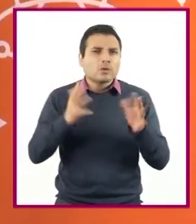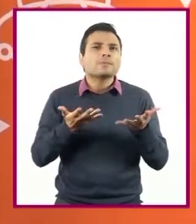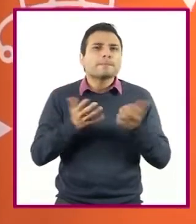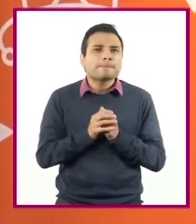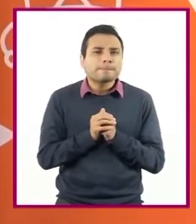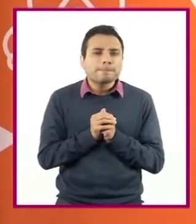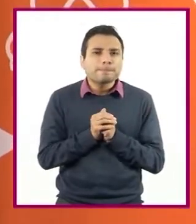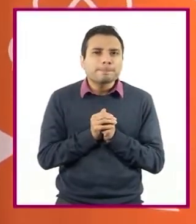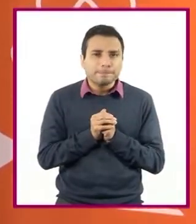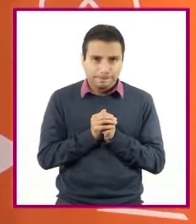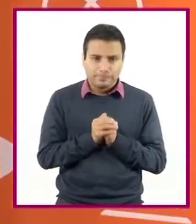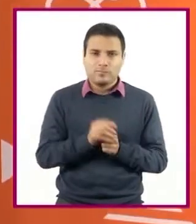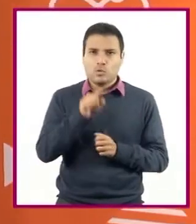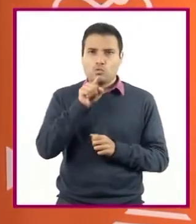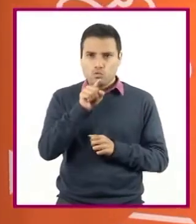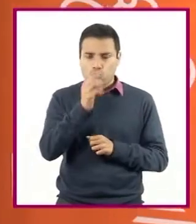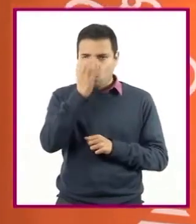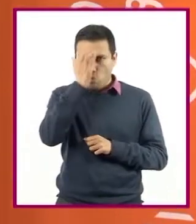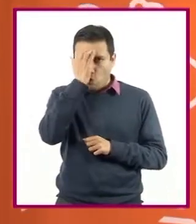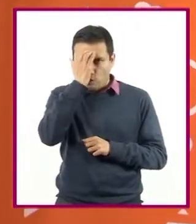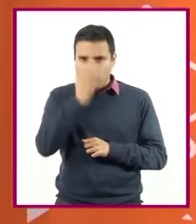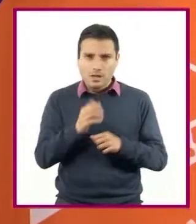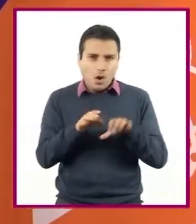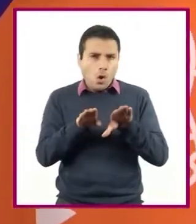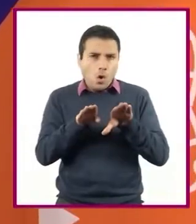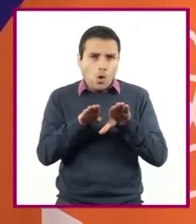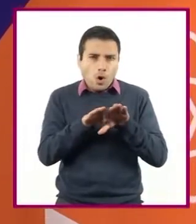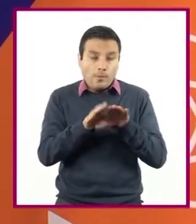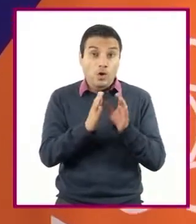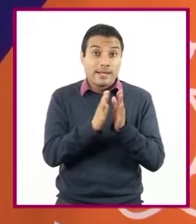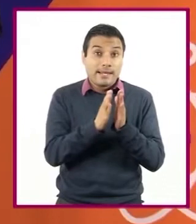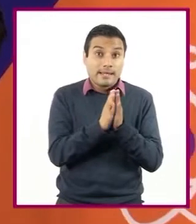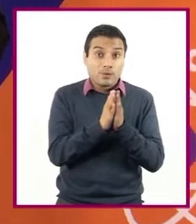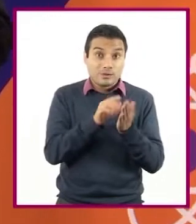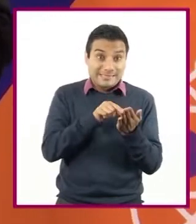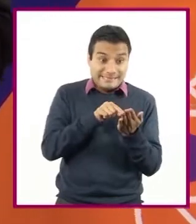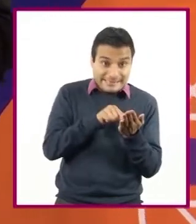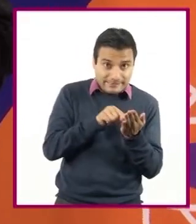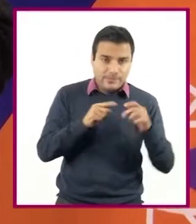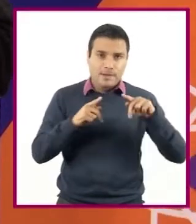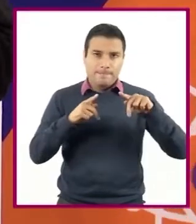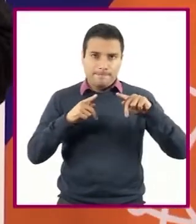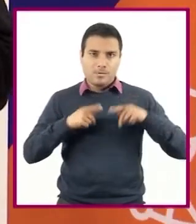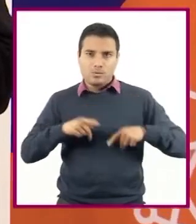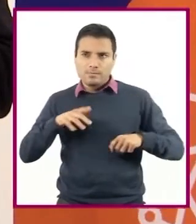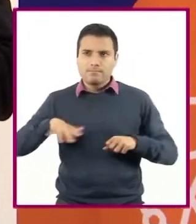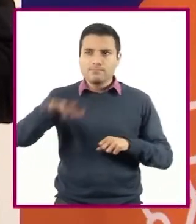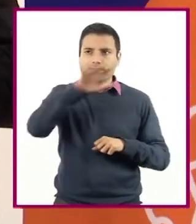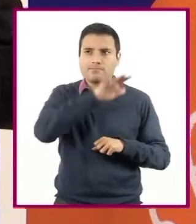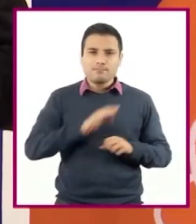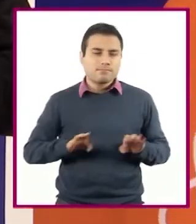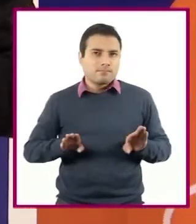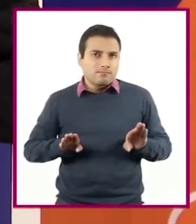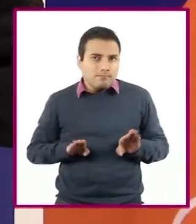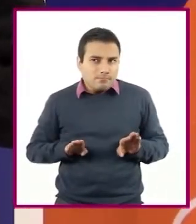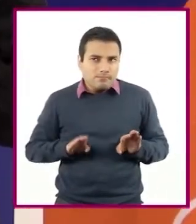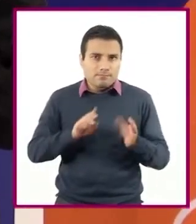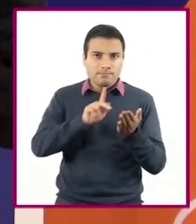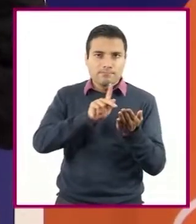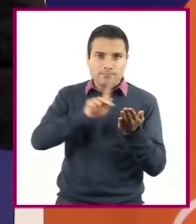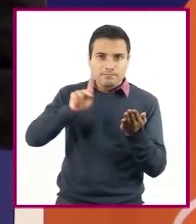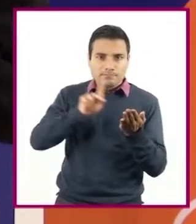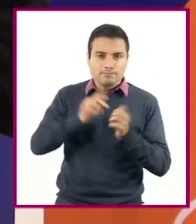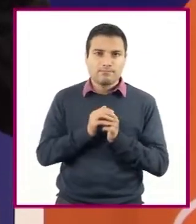esperado, identificar la forma en que la literatura refleja el contexto social en el que se produce la obra, con el